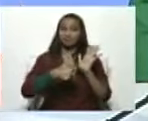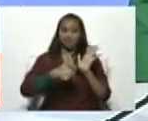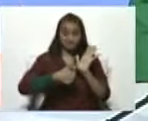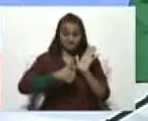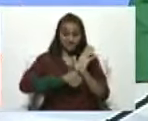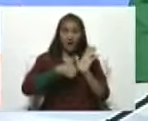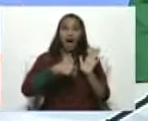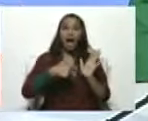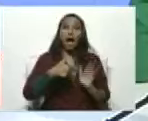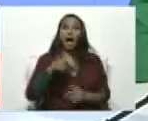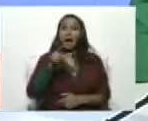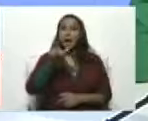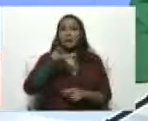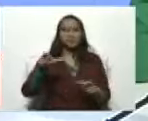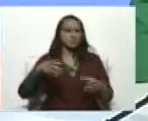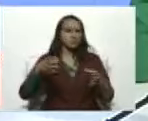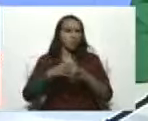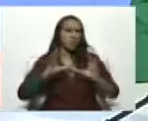garantiza